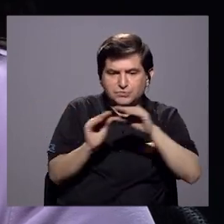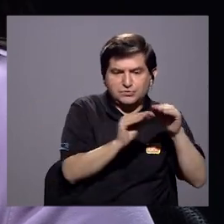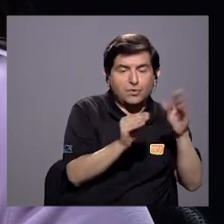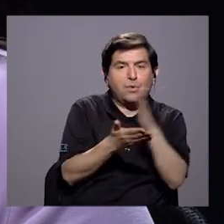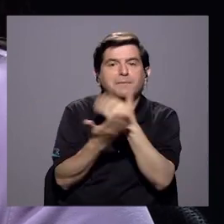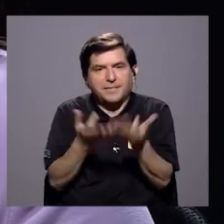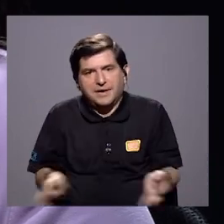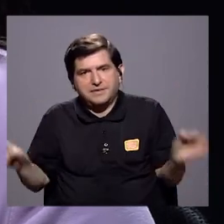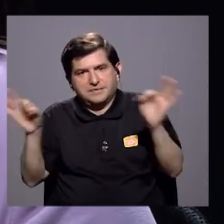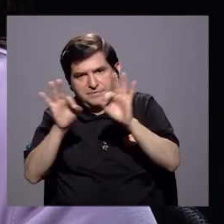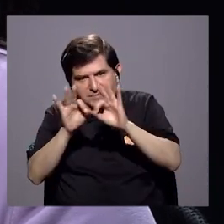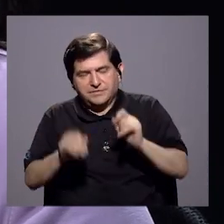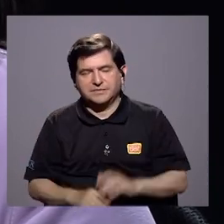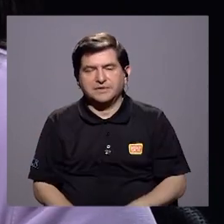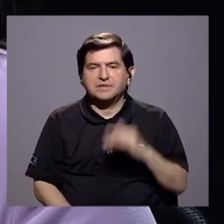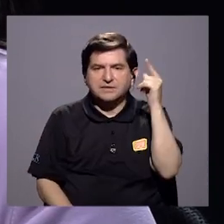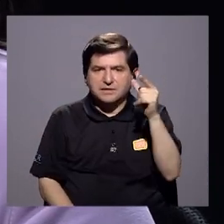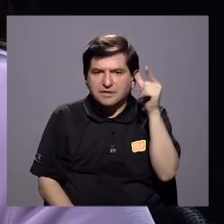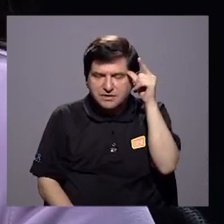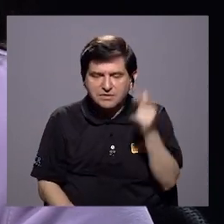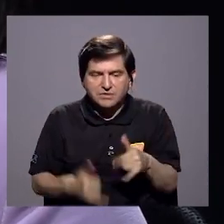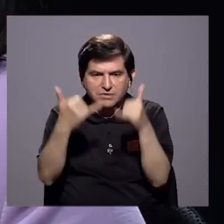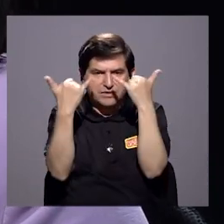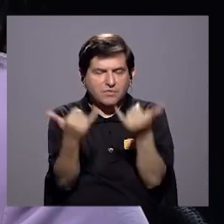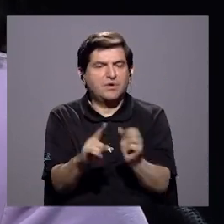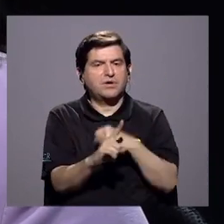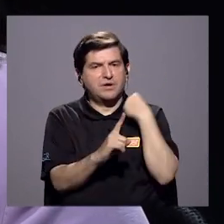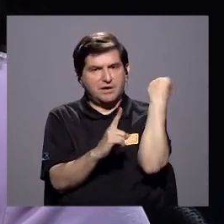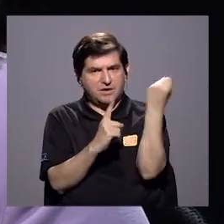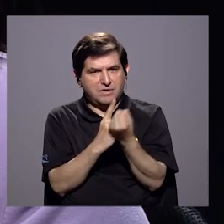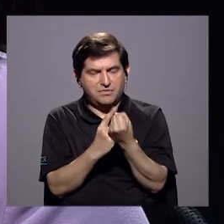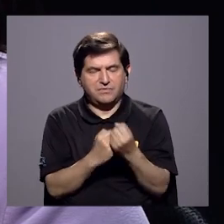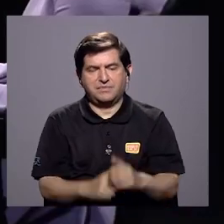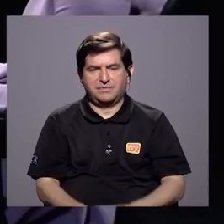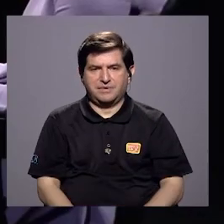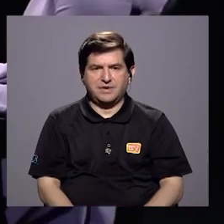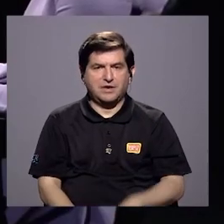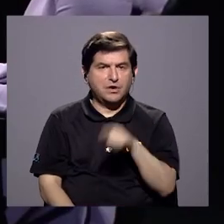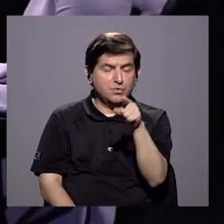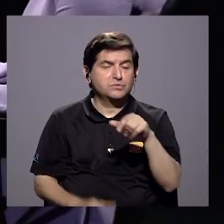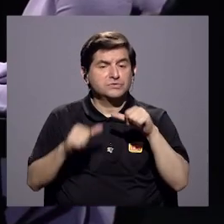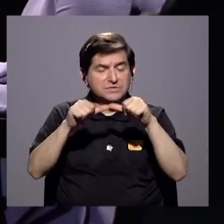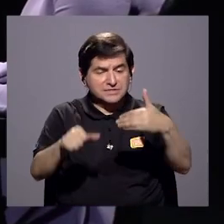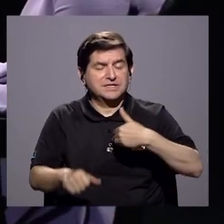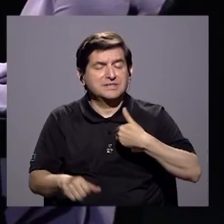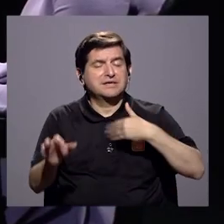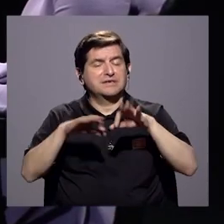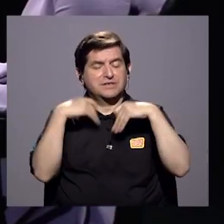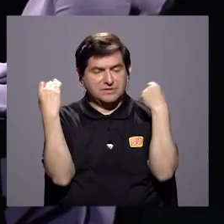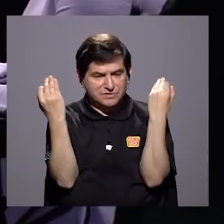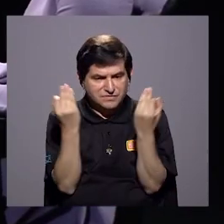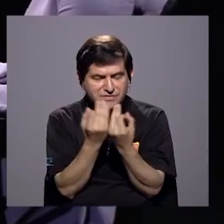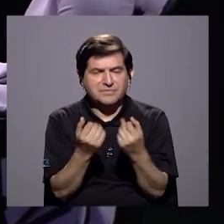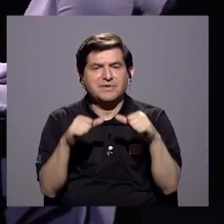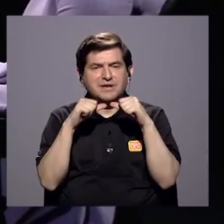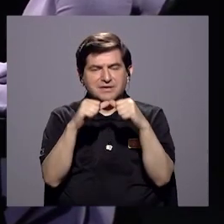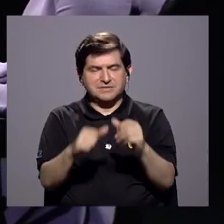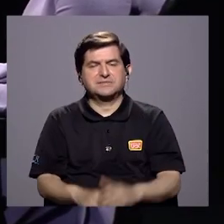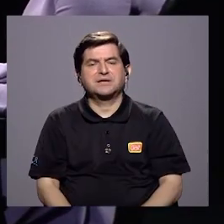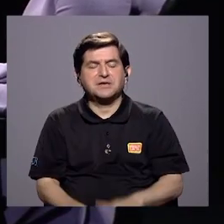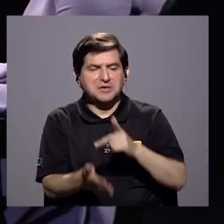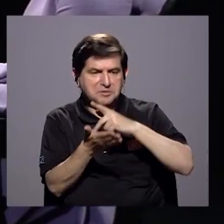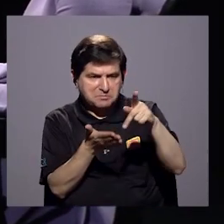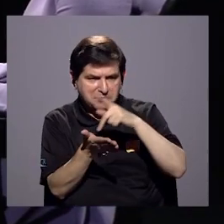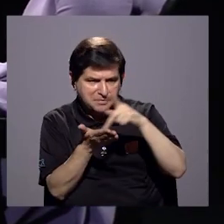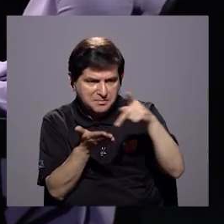de la fuente de ingresos de Japteva, y obviamente nos encontramos en esa situación de la casa, donde usted sigue teniendo a su familia, tiene que seguir cubriendo